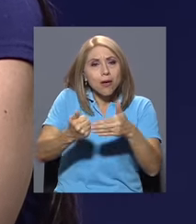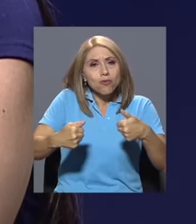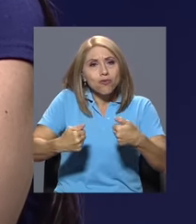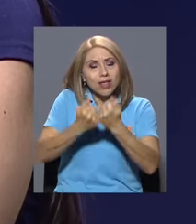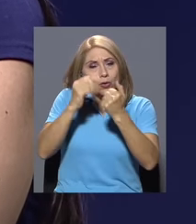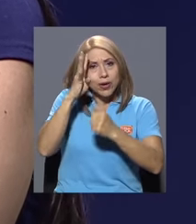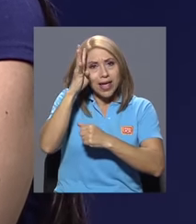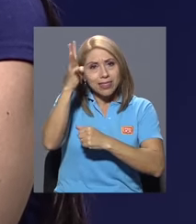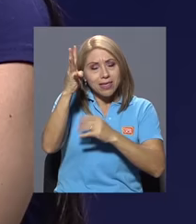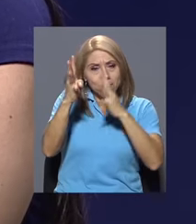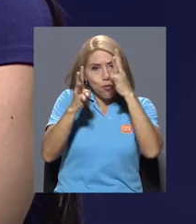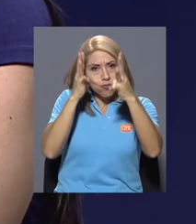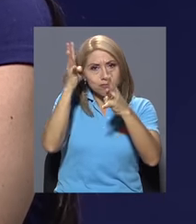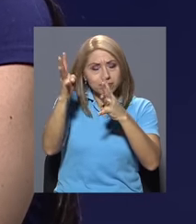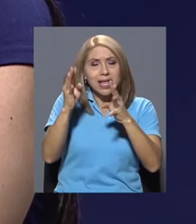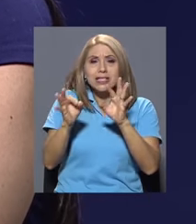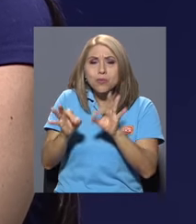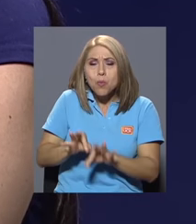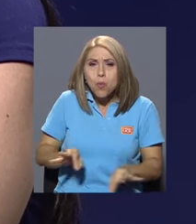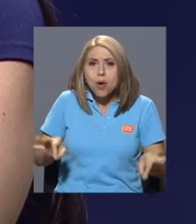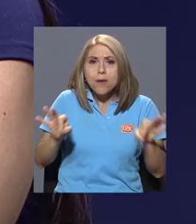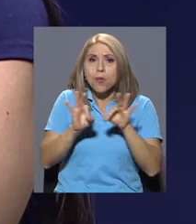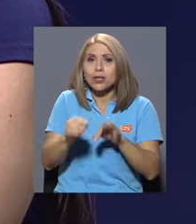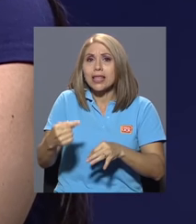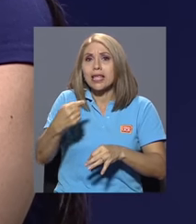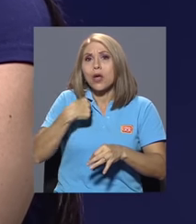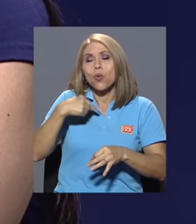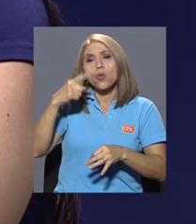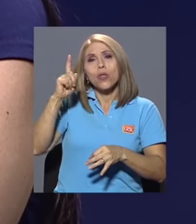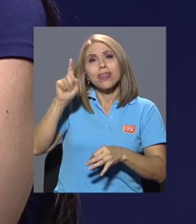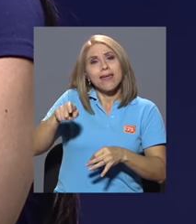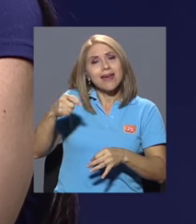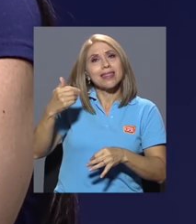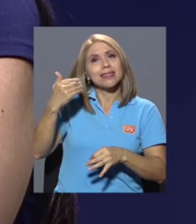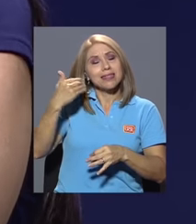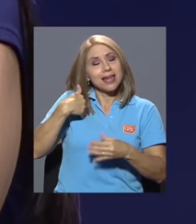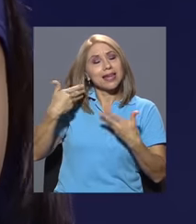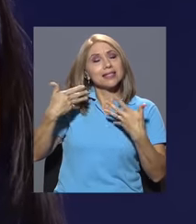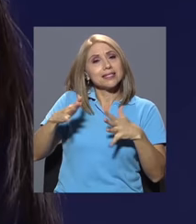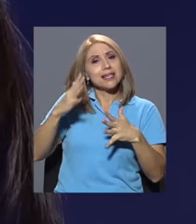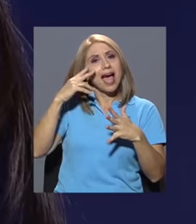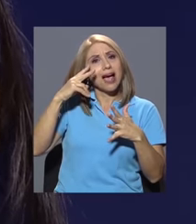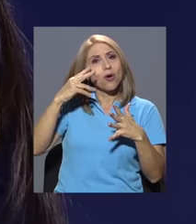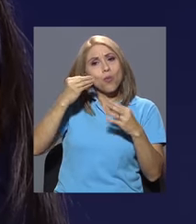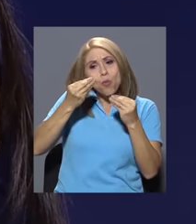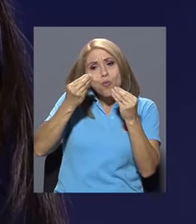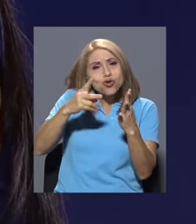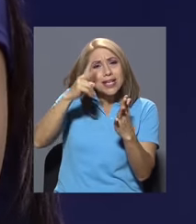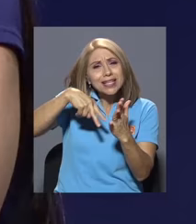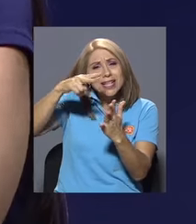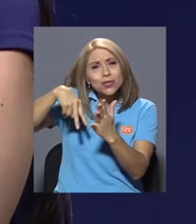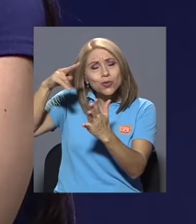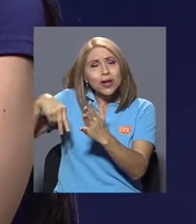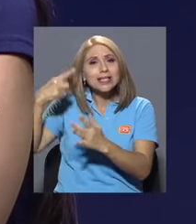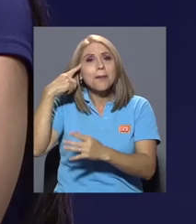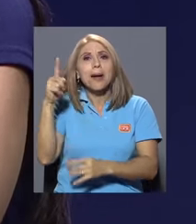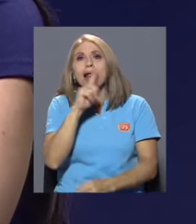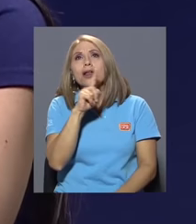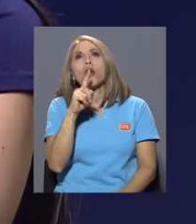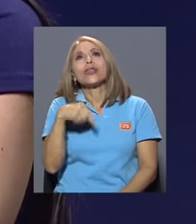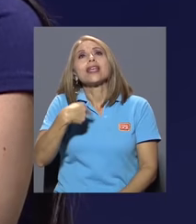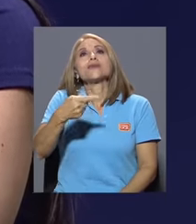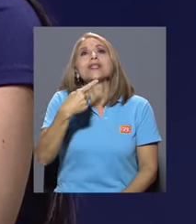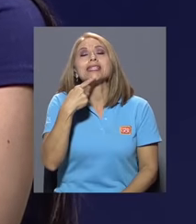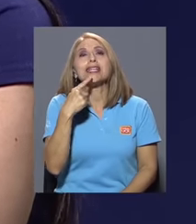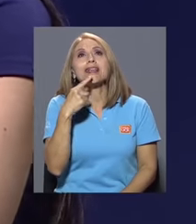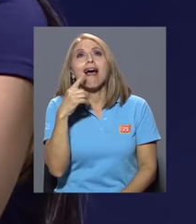Sí es importante tener uno un caudal de lecturas para no descubrir el agua tibia, para no decir, ay, yo